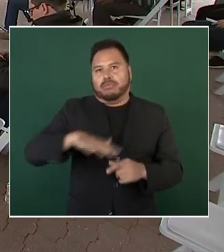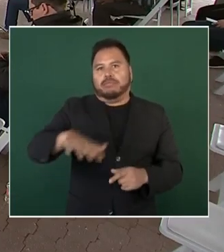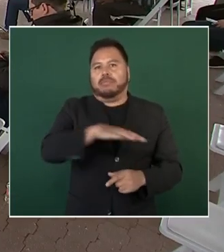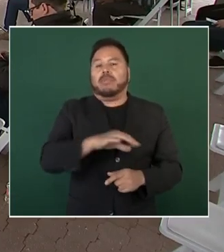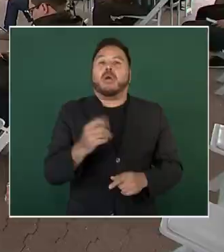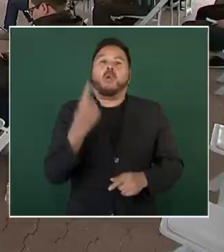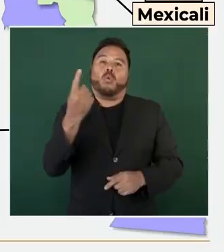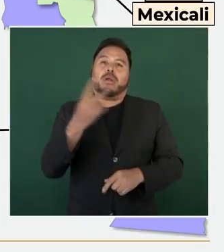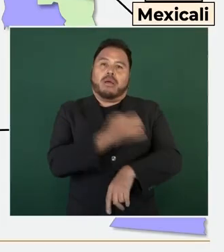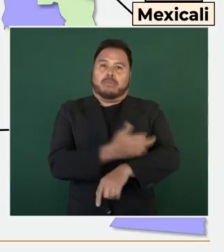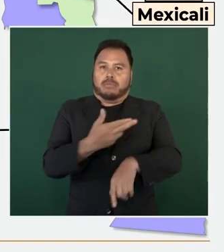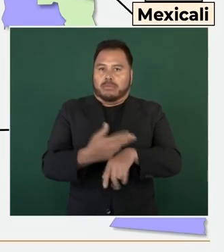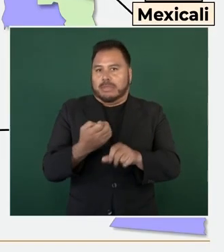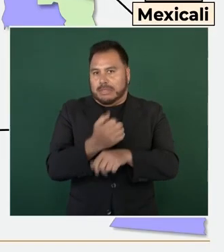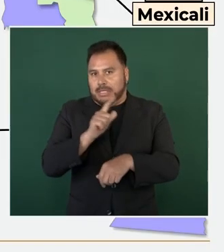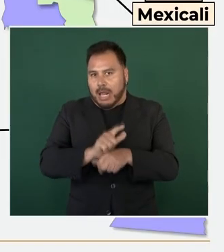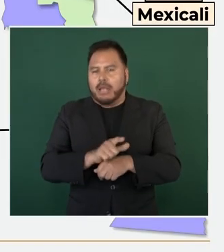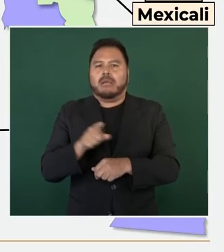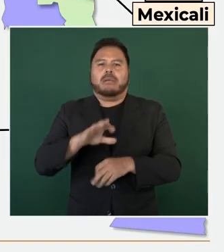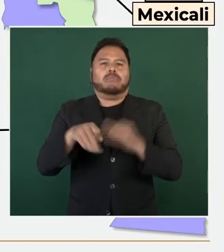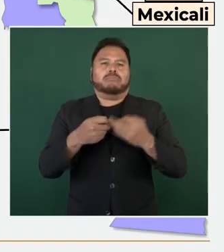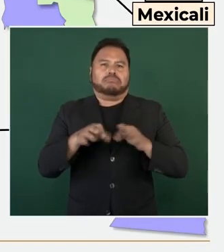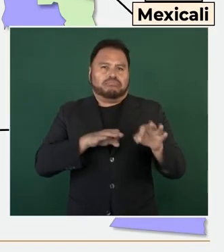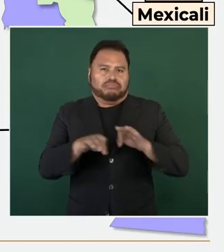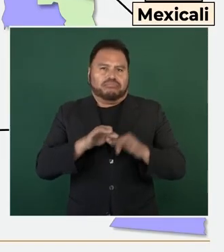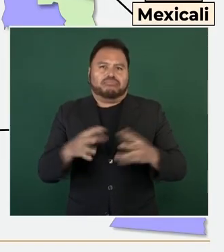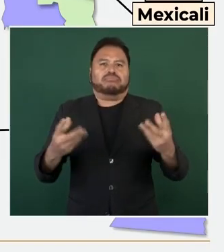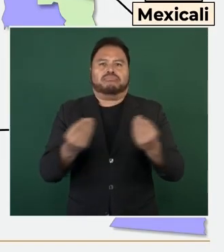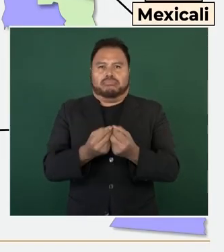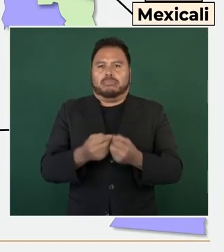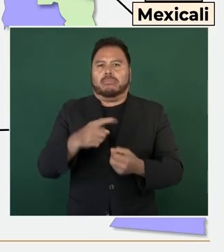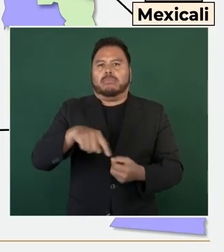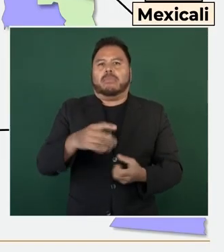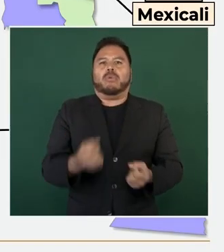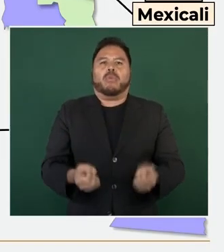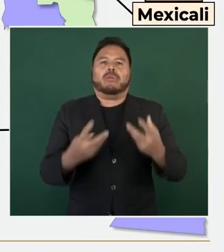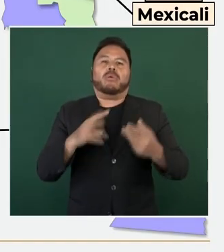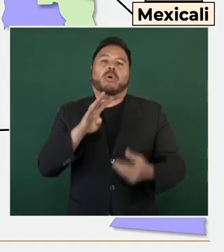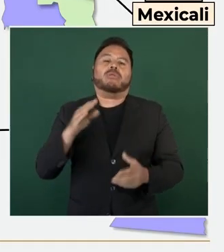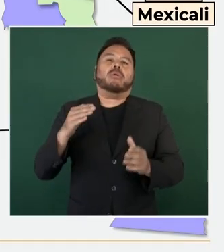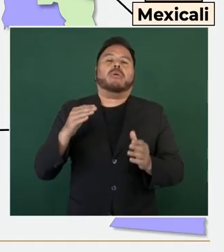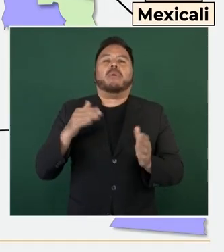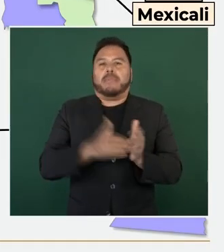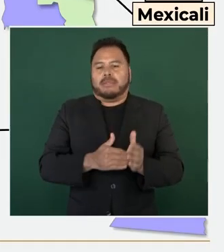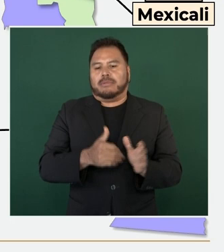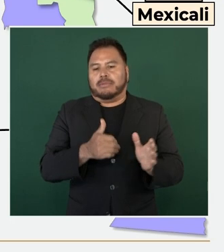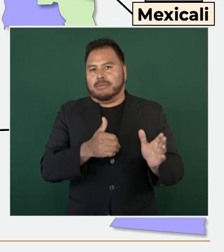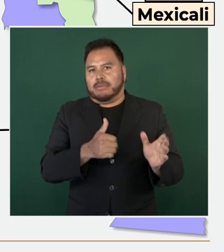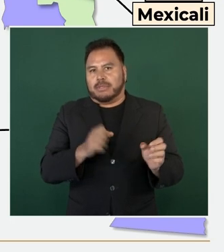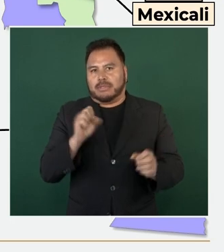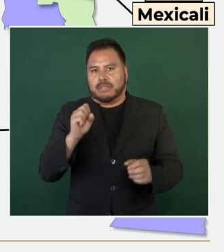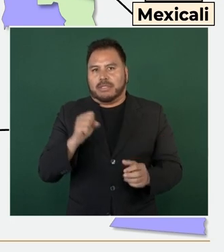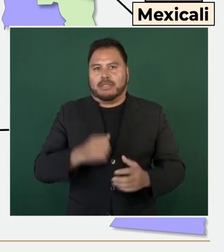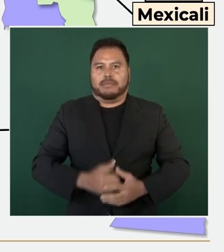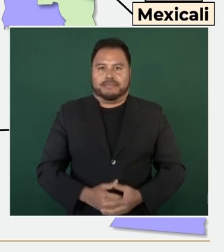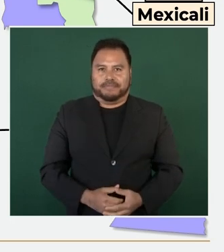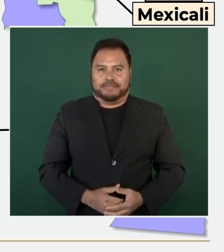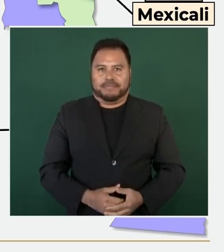coordinación estatal, donde trabajan los 4.060 elementos de la Guardia Nacional